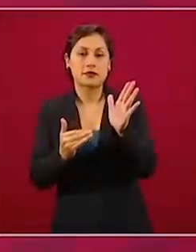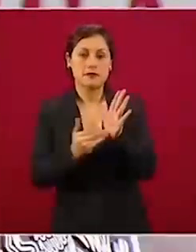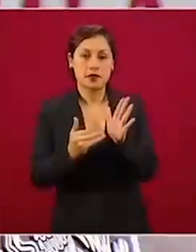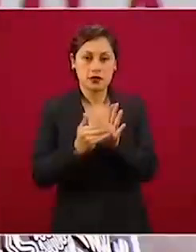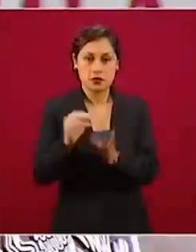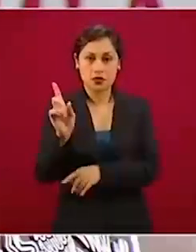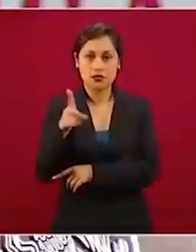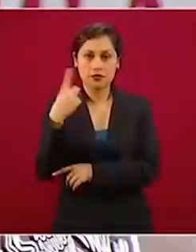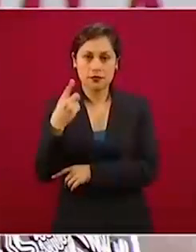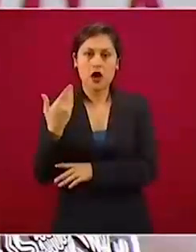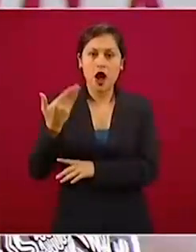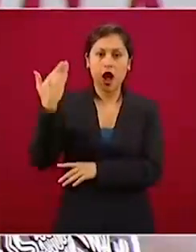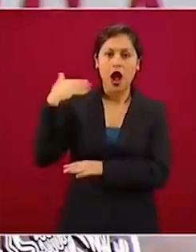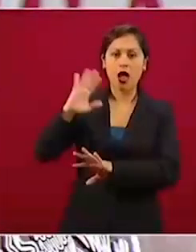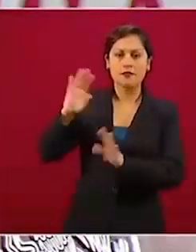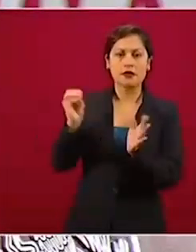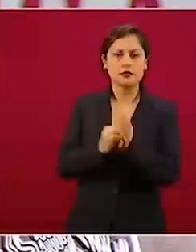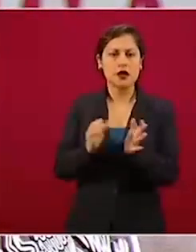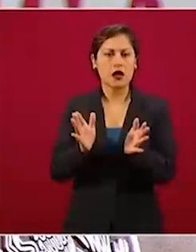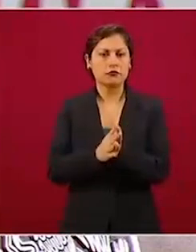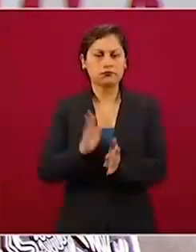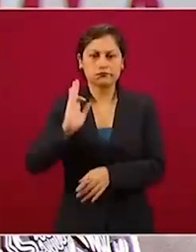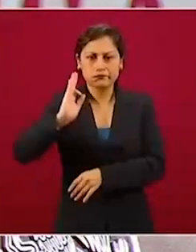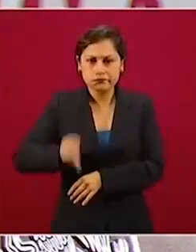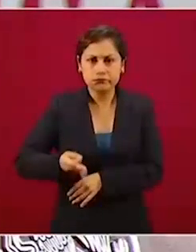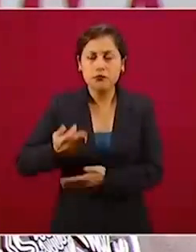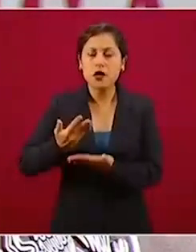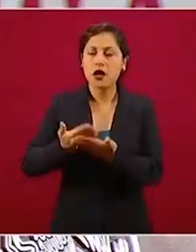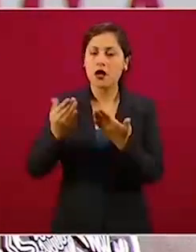estaba autorizado.